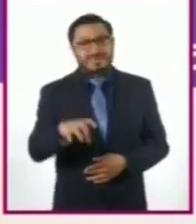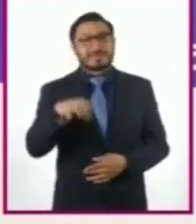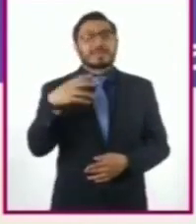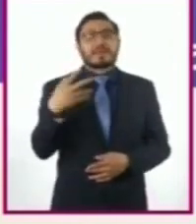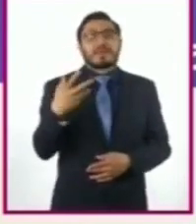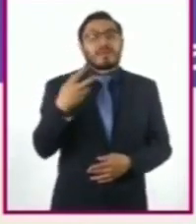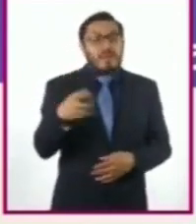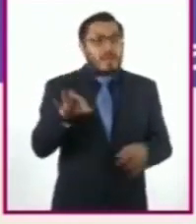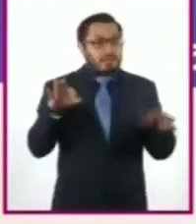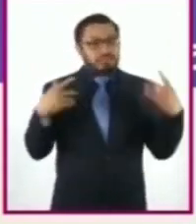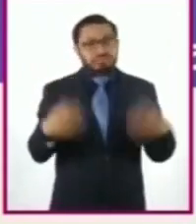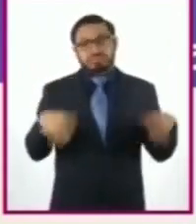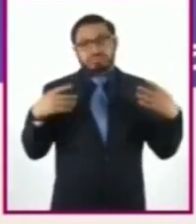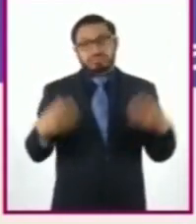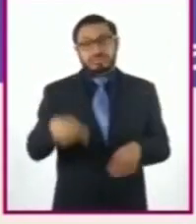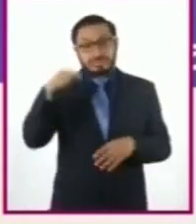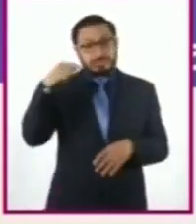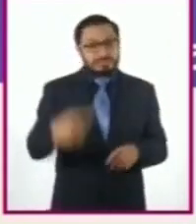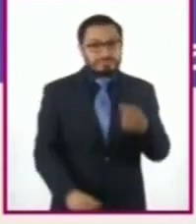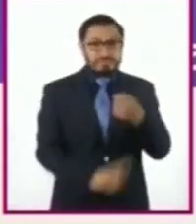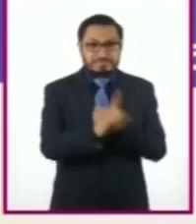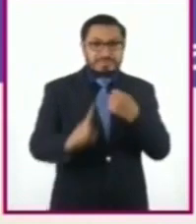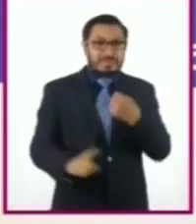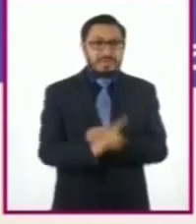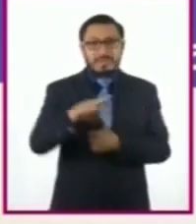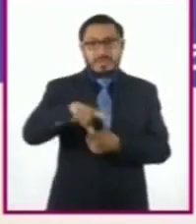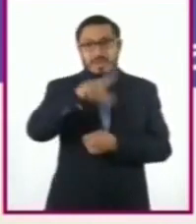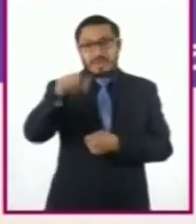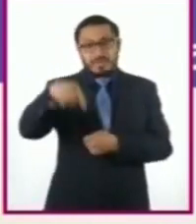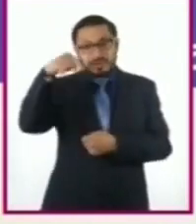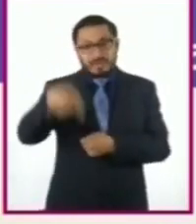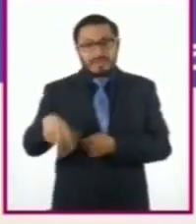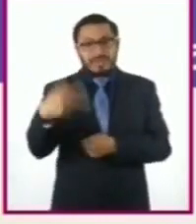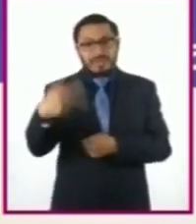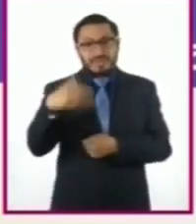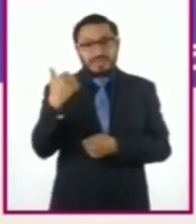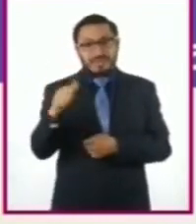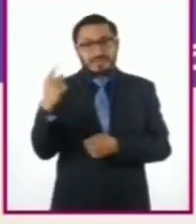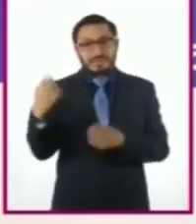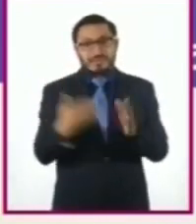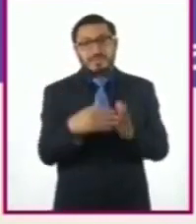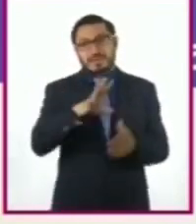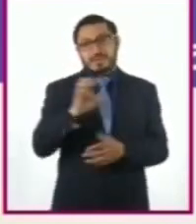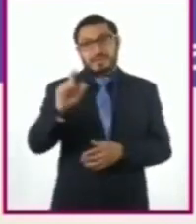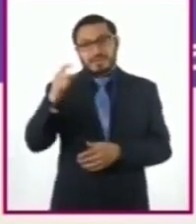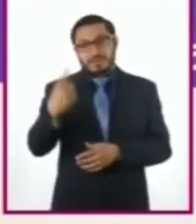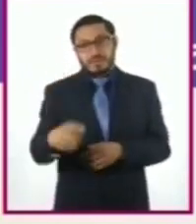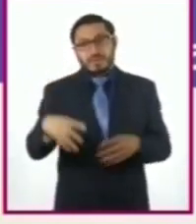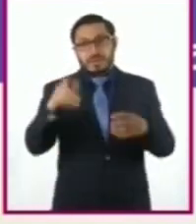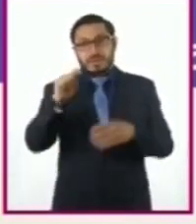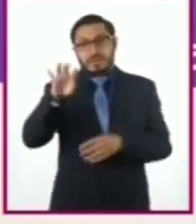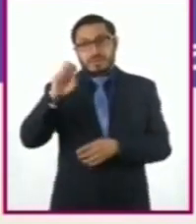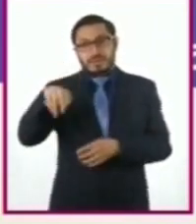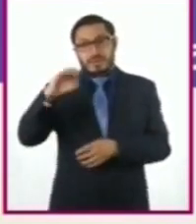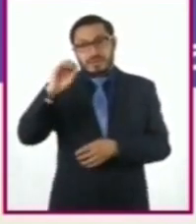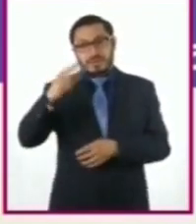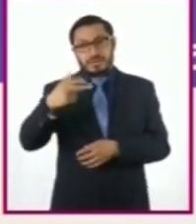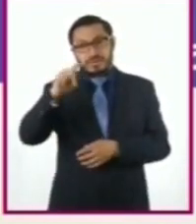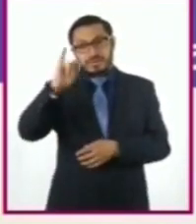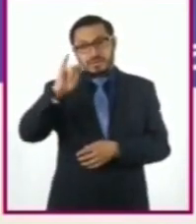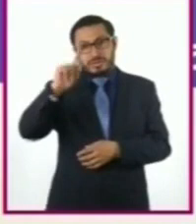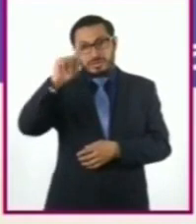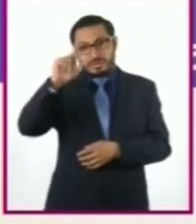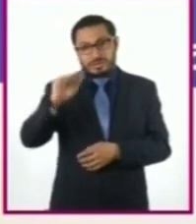la caída de Tenochtitlan, el 13 de agosto de 1521, y como vimos en la lectura